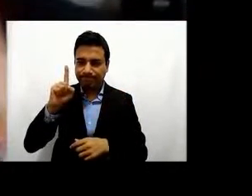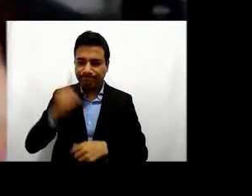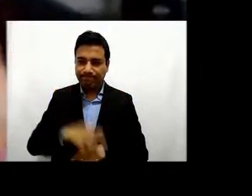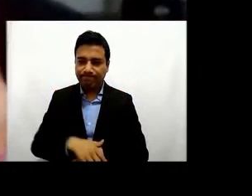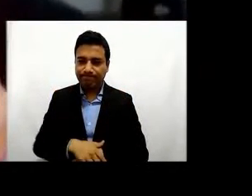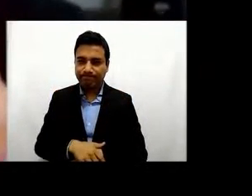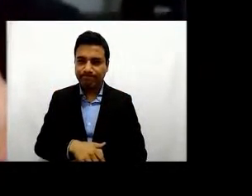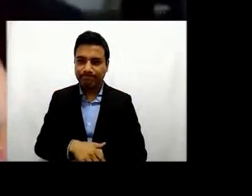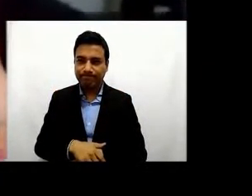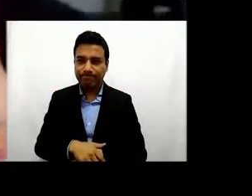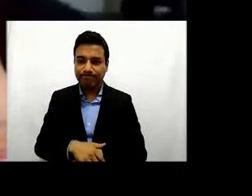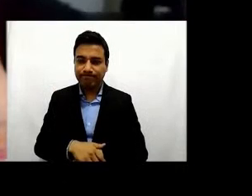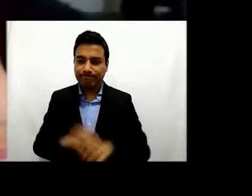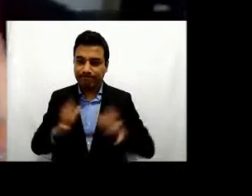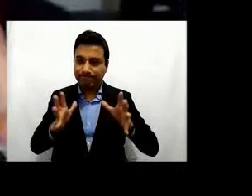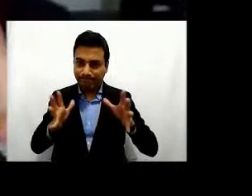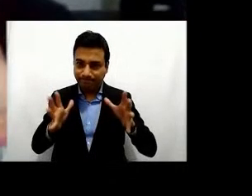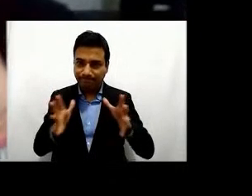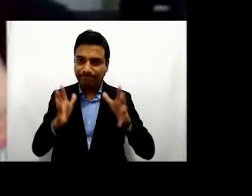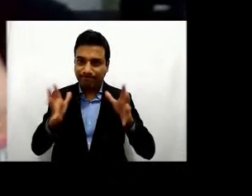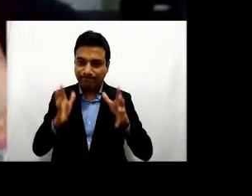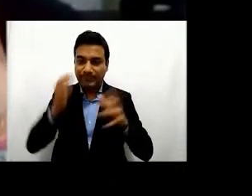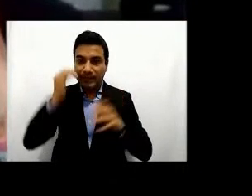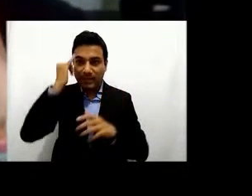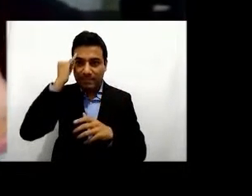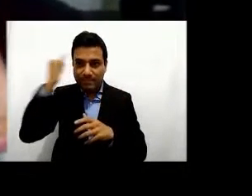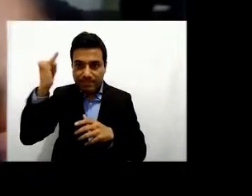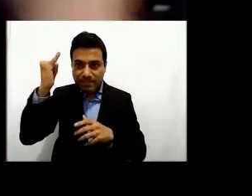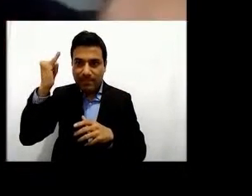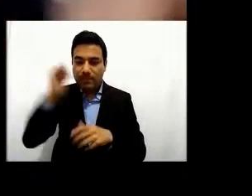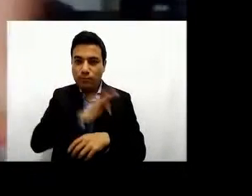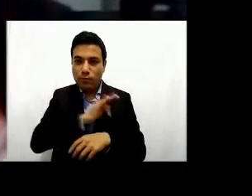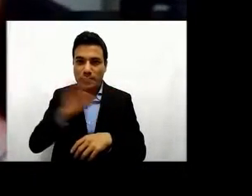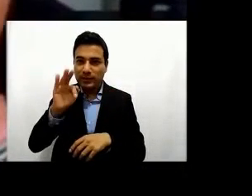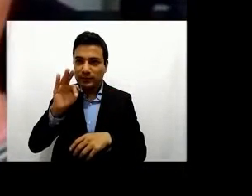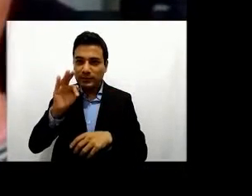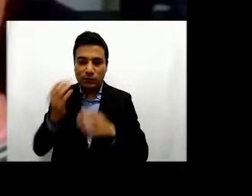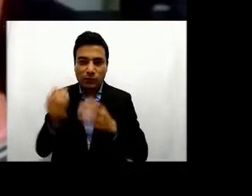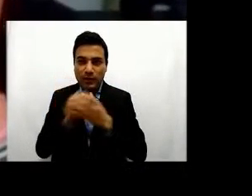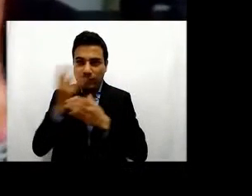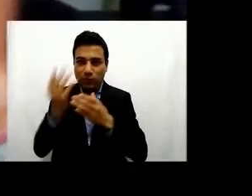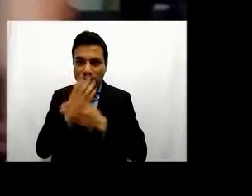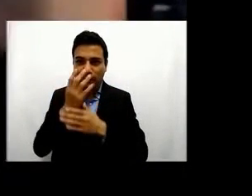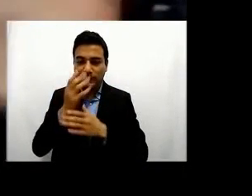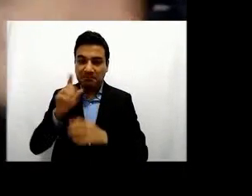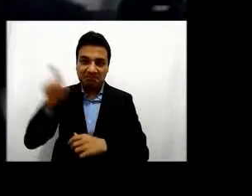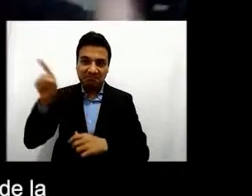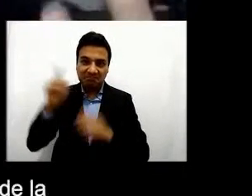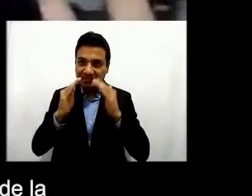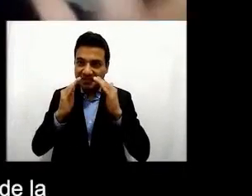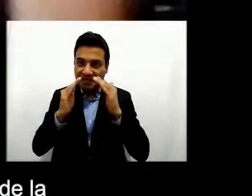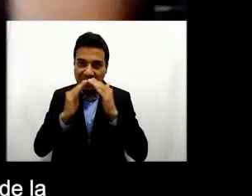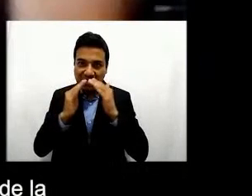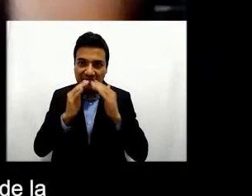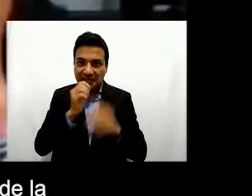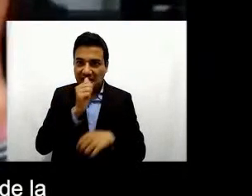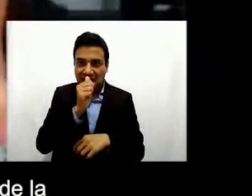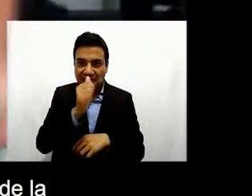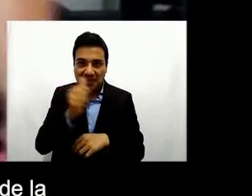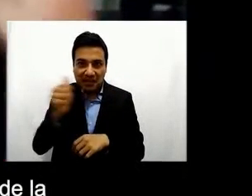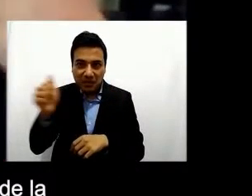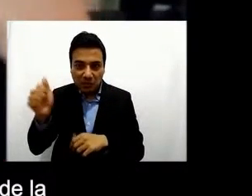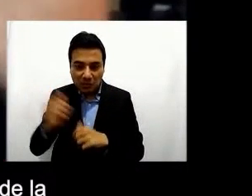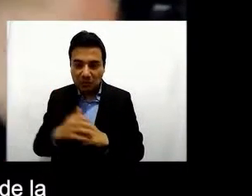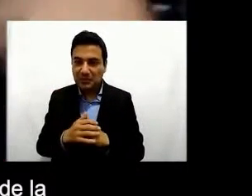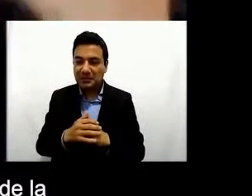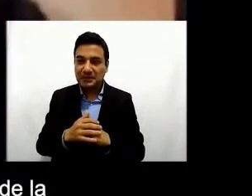de impulsar la creatividad desde casa, de estar presentes durante, hacer más llevadero el confinamiento, ¿no?,